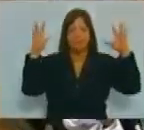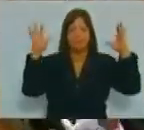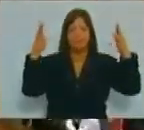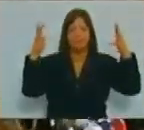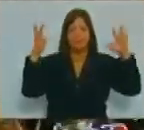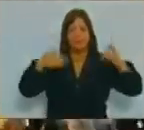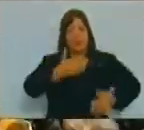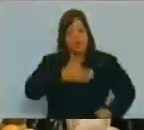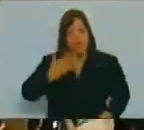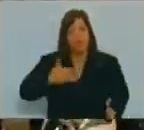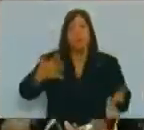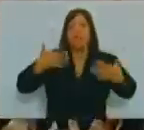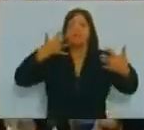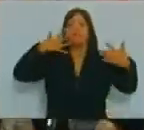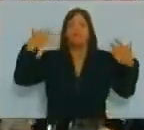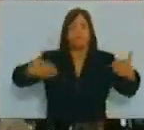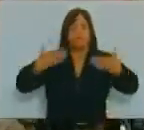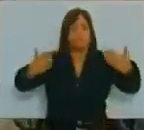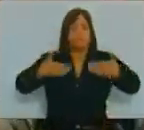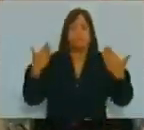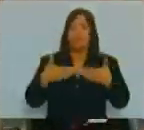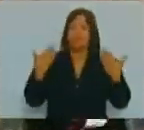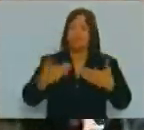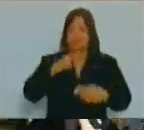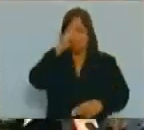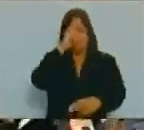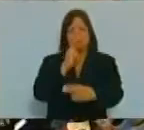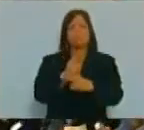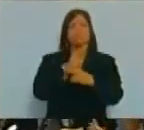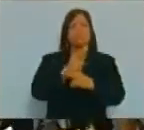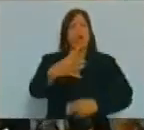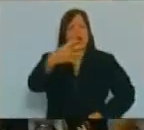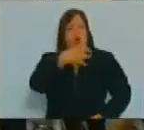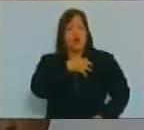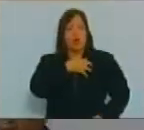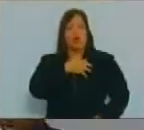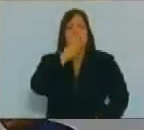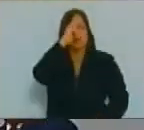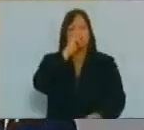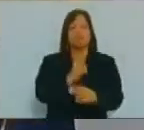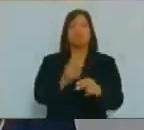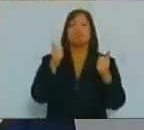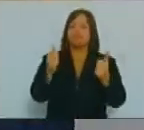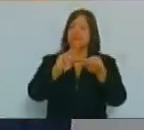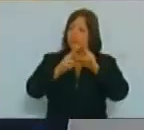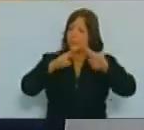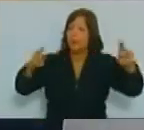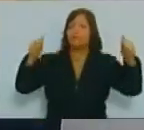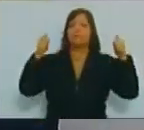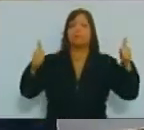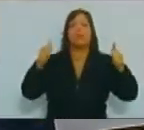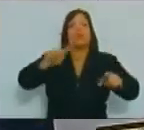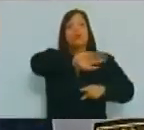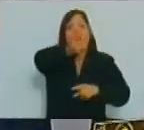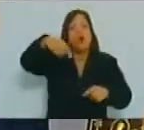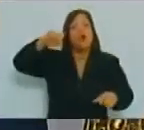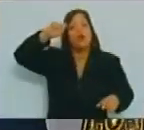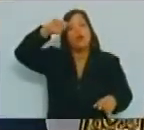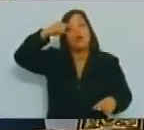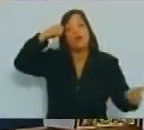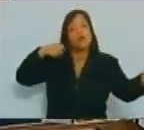me siento muy lograda para esta condecoración y les recuerdo